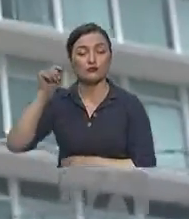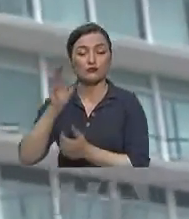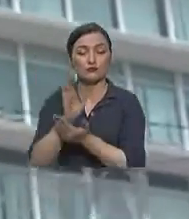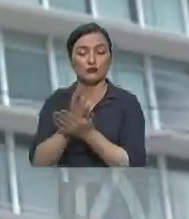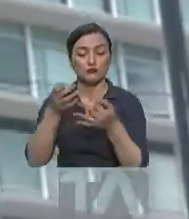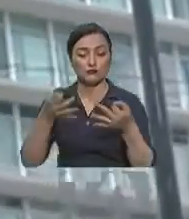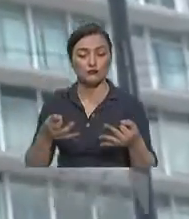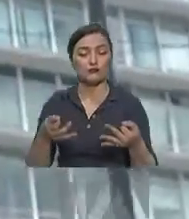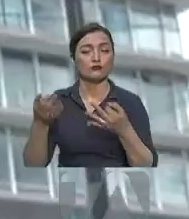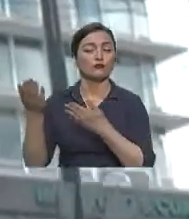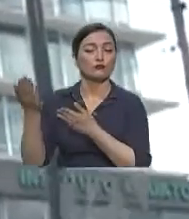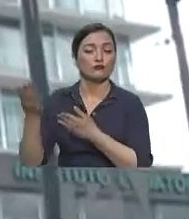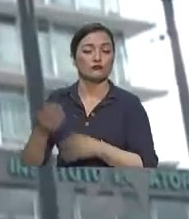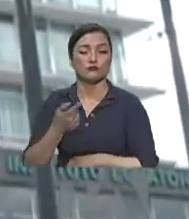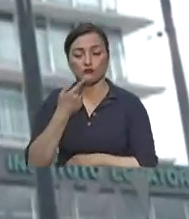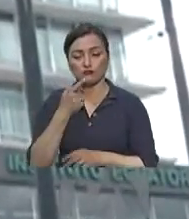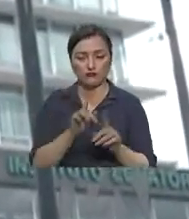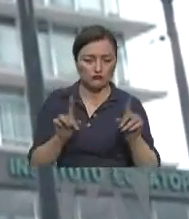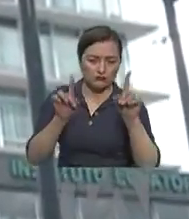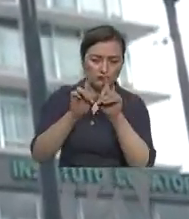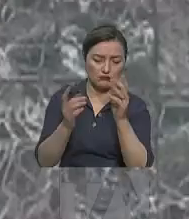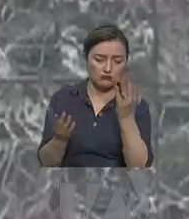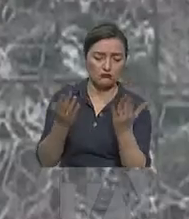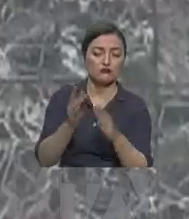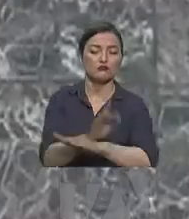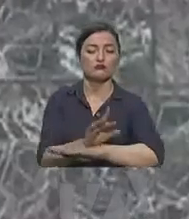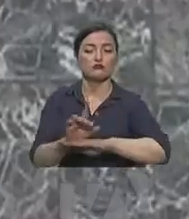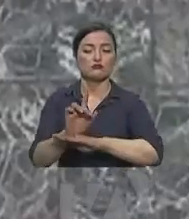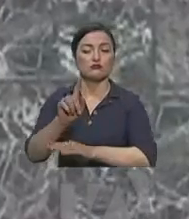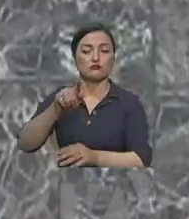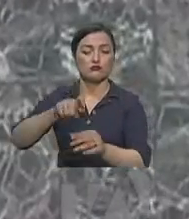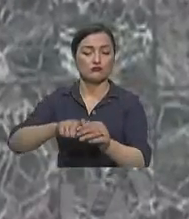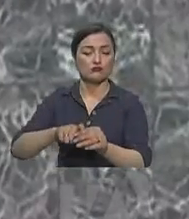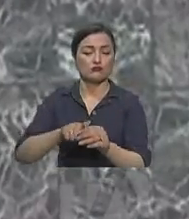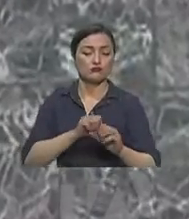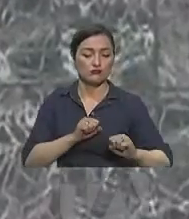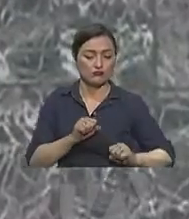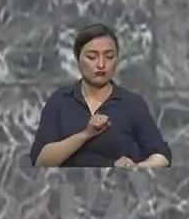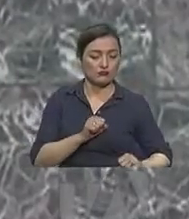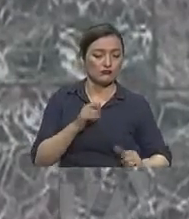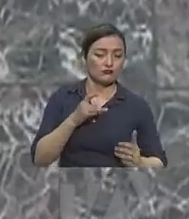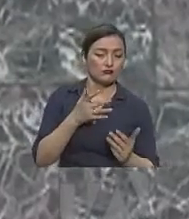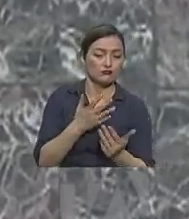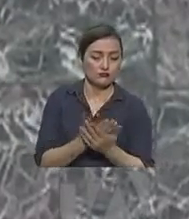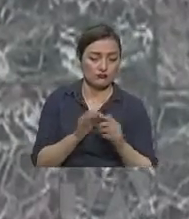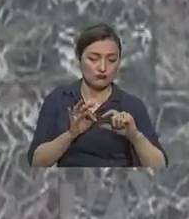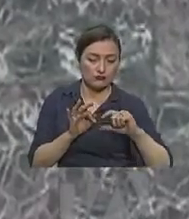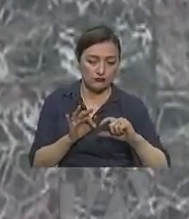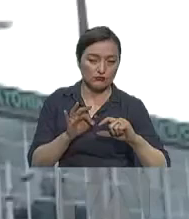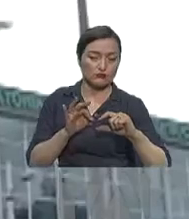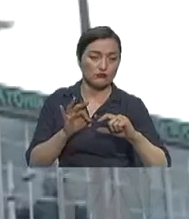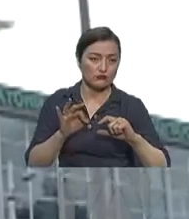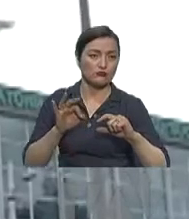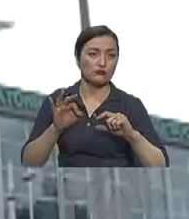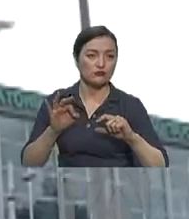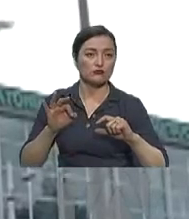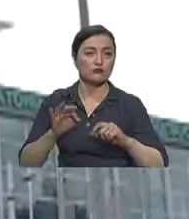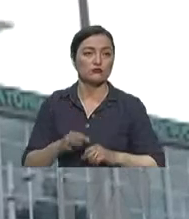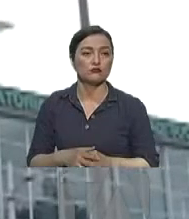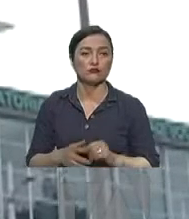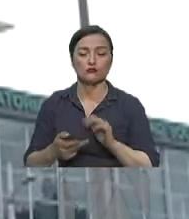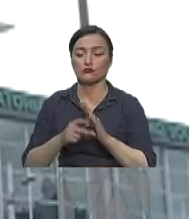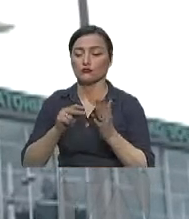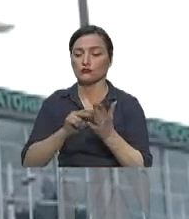instituto ecuatoriano de seguridad social según la directora de afiliación desde mayo existido un incremento sostenido constante que